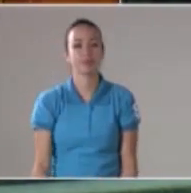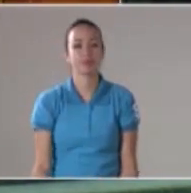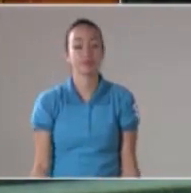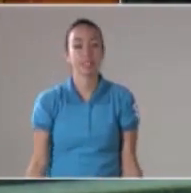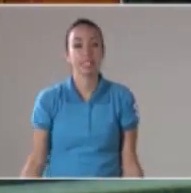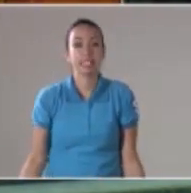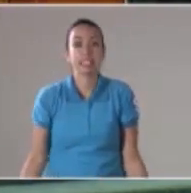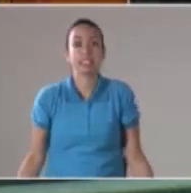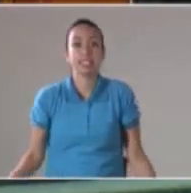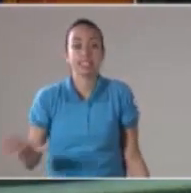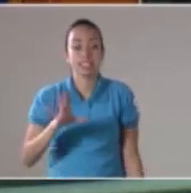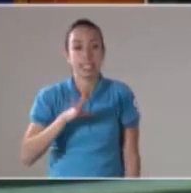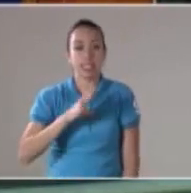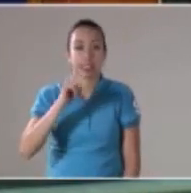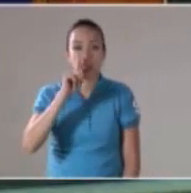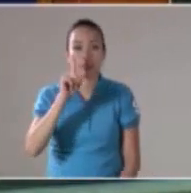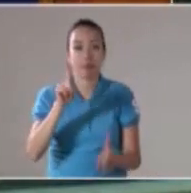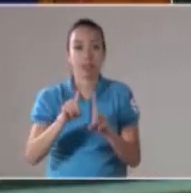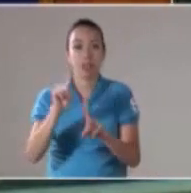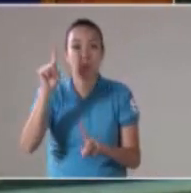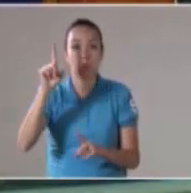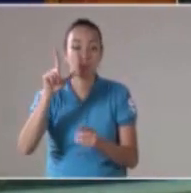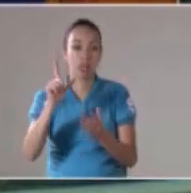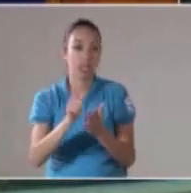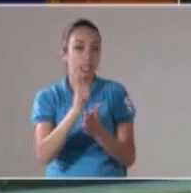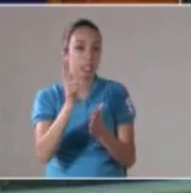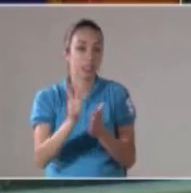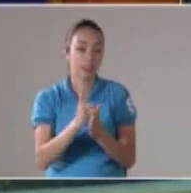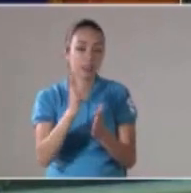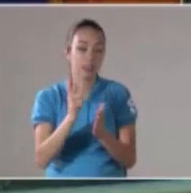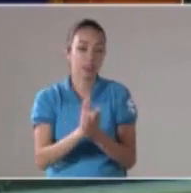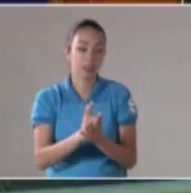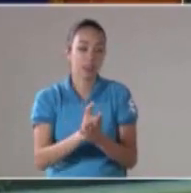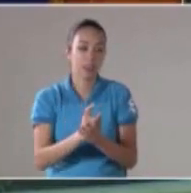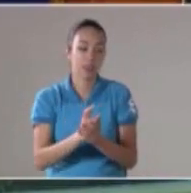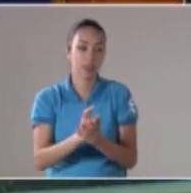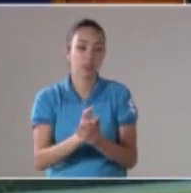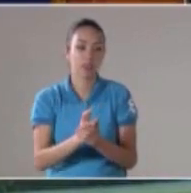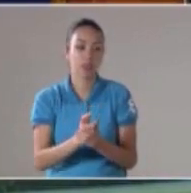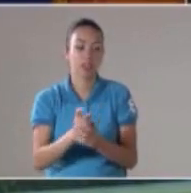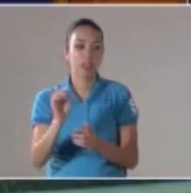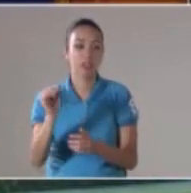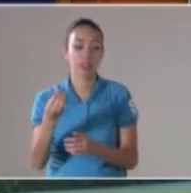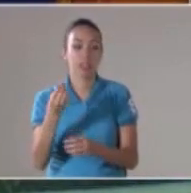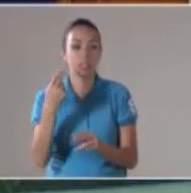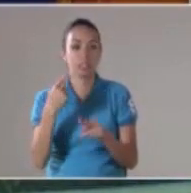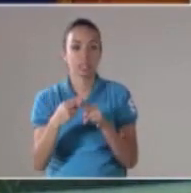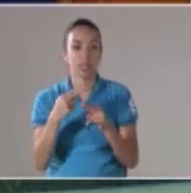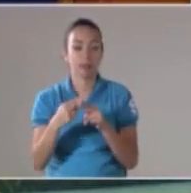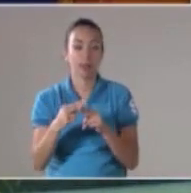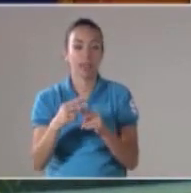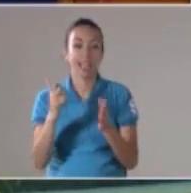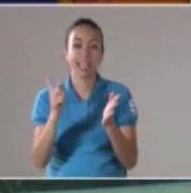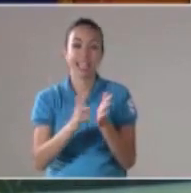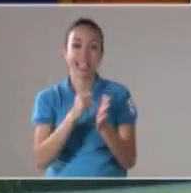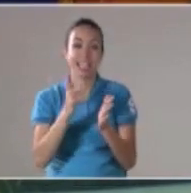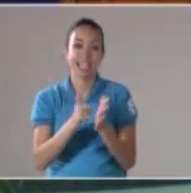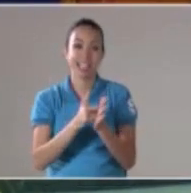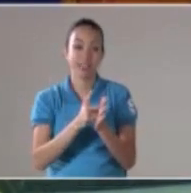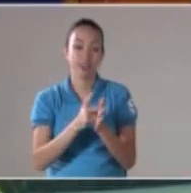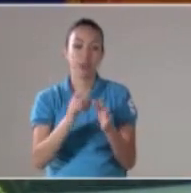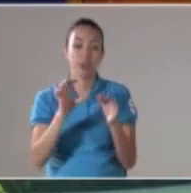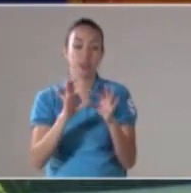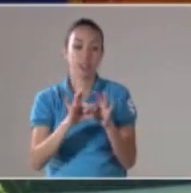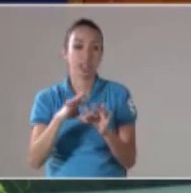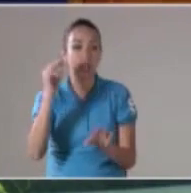Y tiene un libro también. A pesar de que tiene buena memoria, hermano, y nada se le olvida, tiene un libro que se llama El Libro de